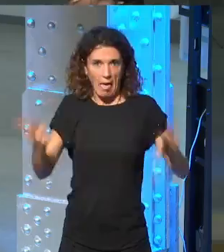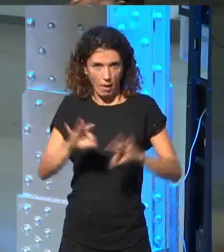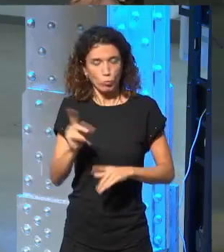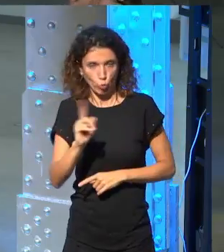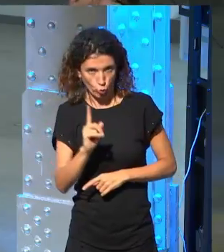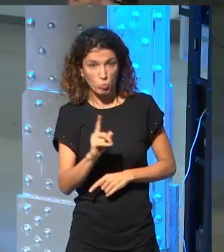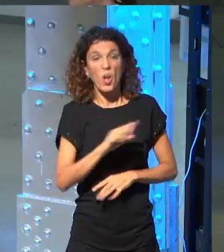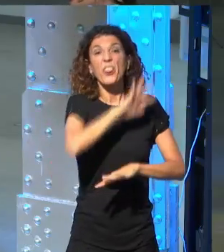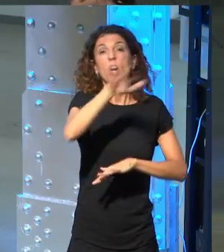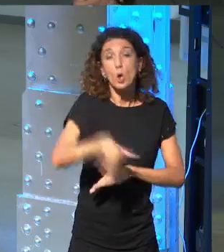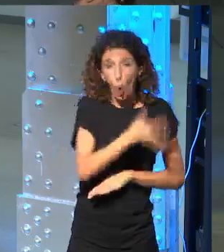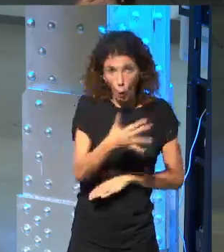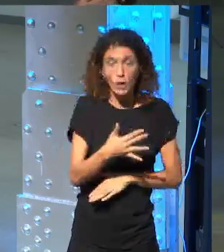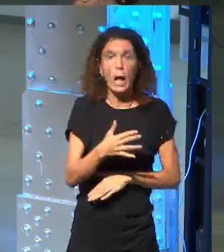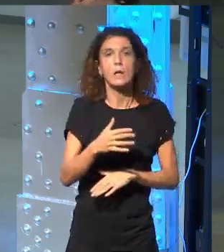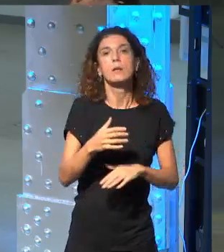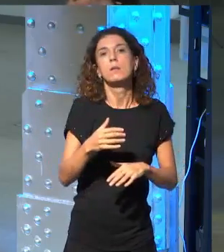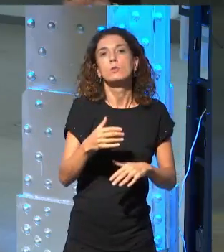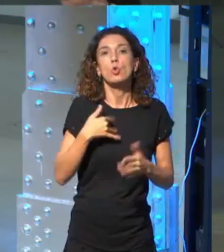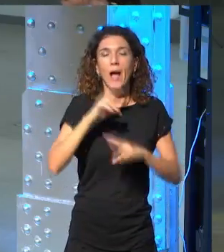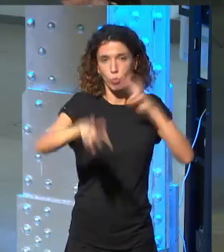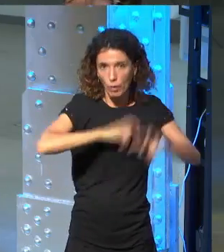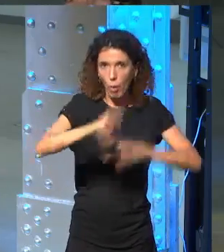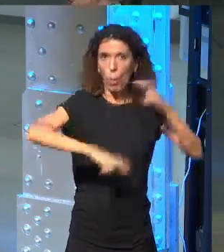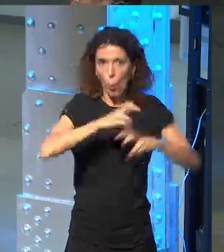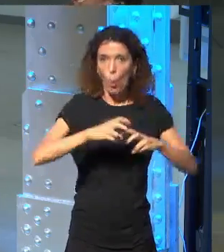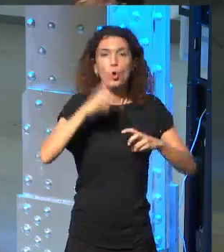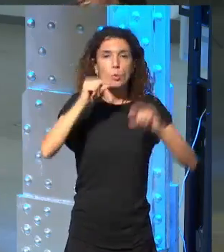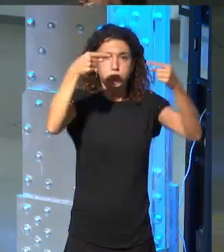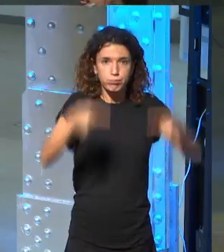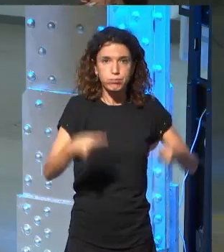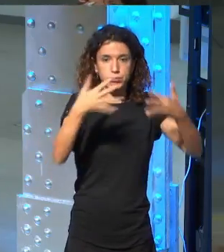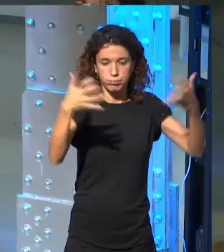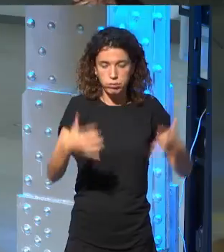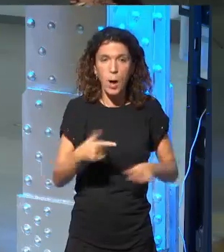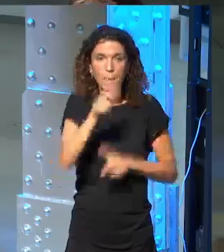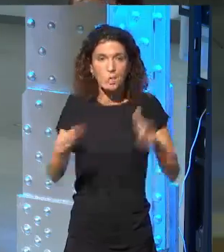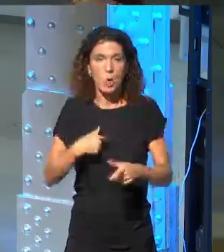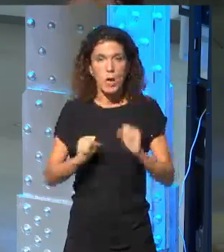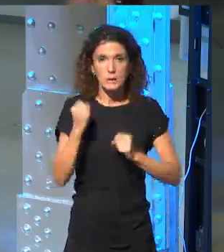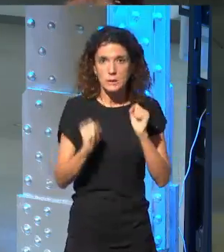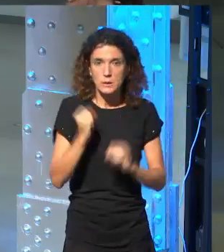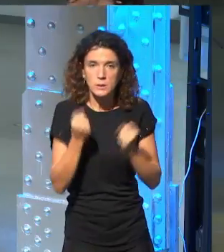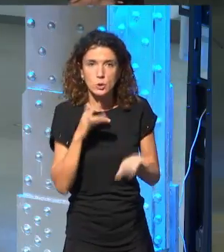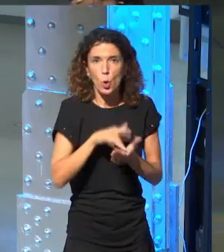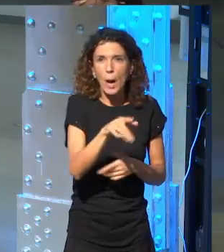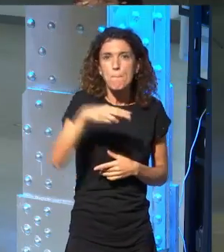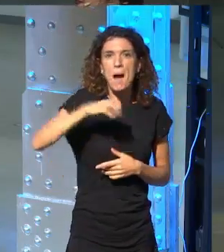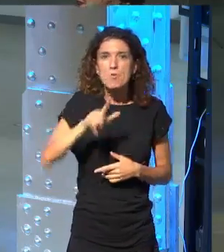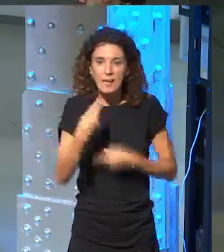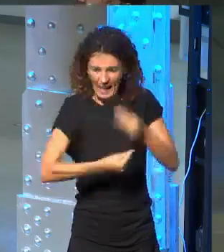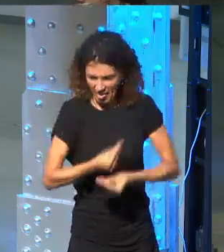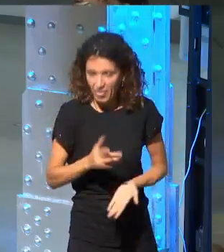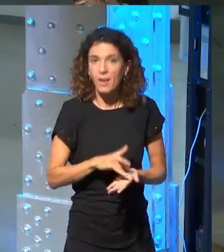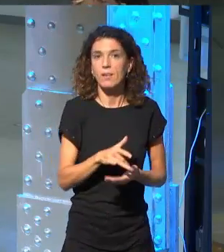igual pasaban 5 horas, igual entre actualización y actualización, que la gente, sí, estaba, la gente estaba muy tensa diciendo, ¿qué le está pasando a Manuel? Bueno,